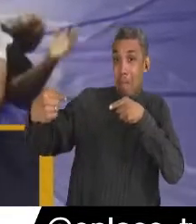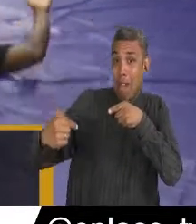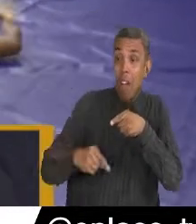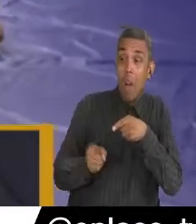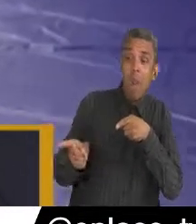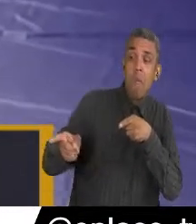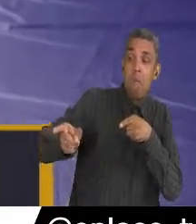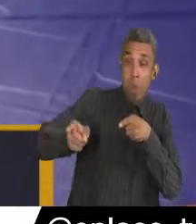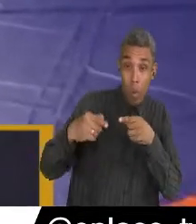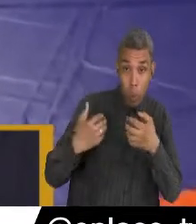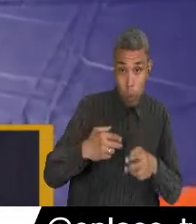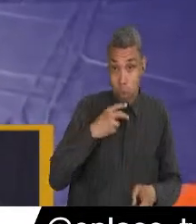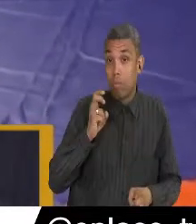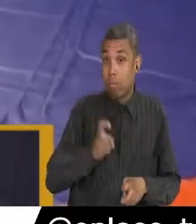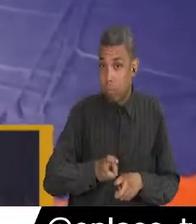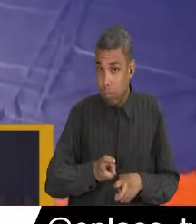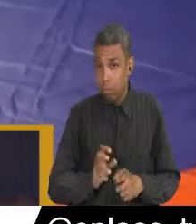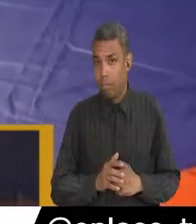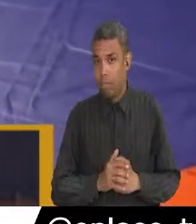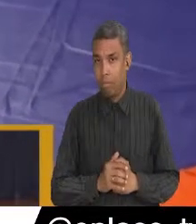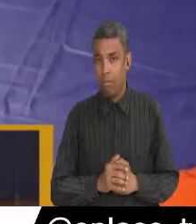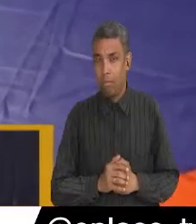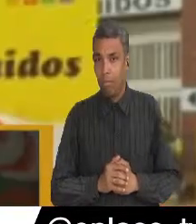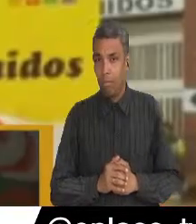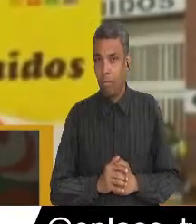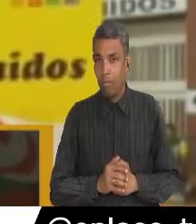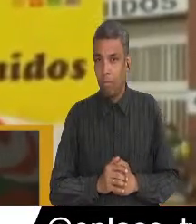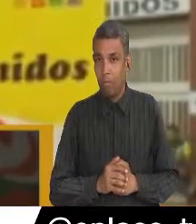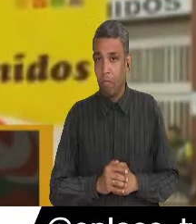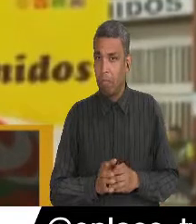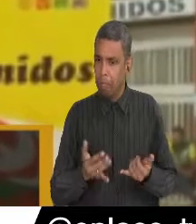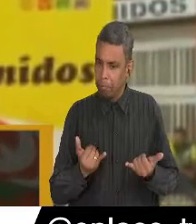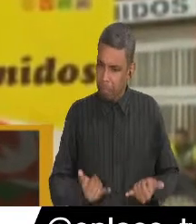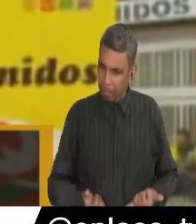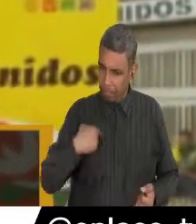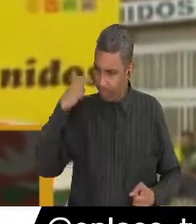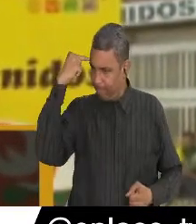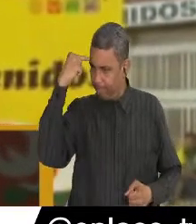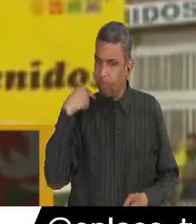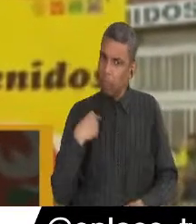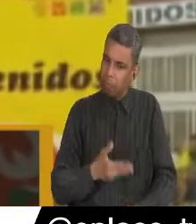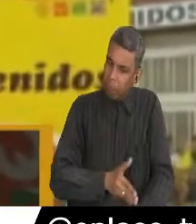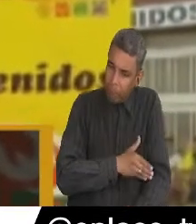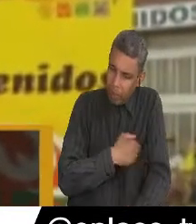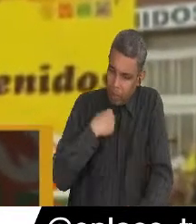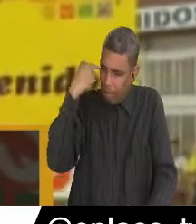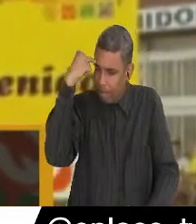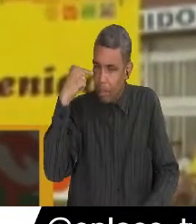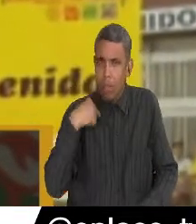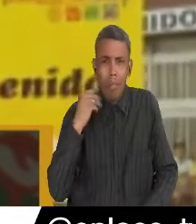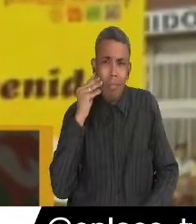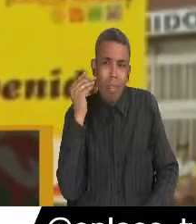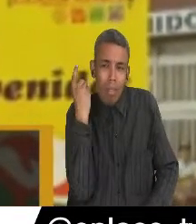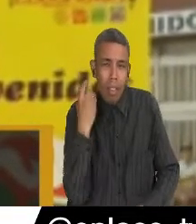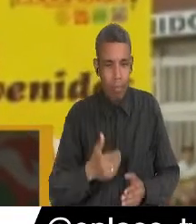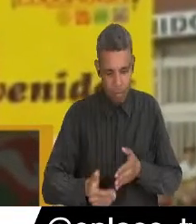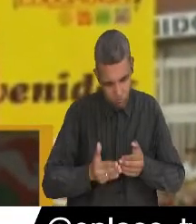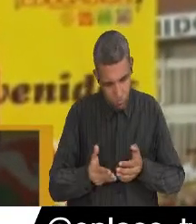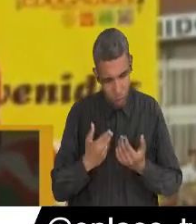pues, dar una buena presentación allá porque... No llevo mucho tiempo en esto